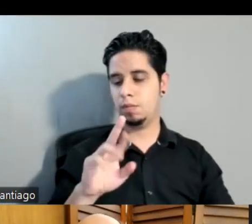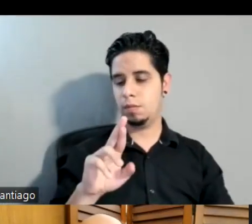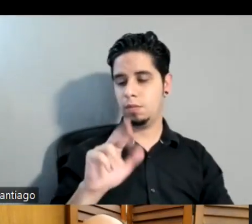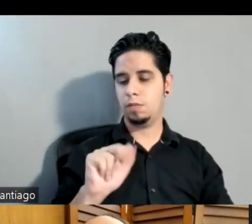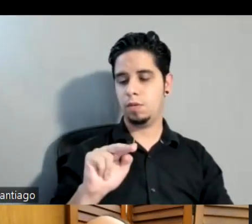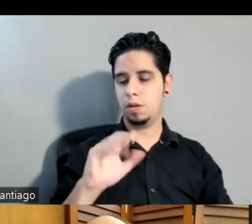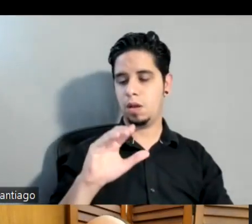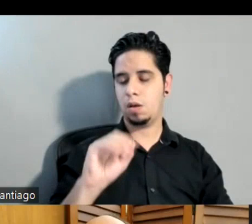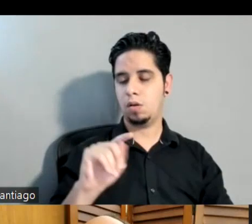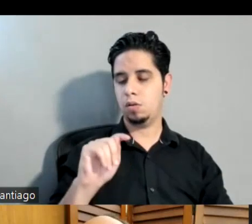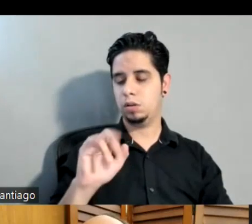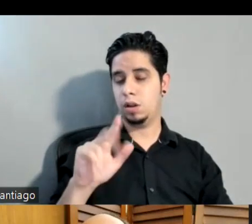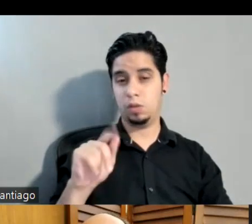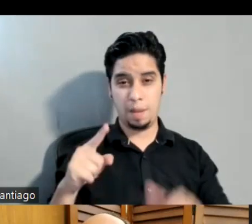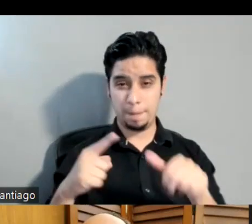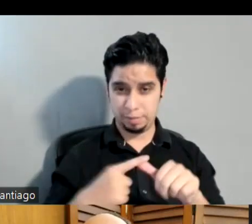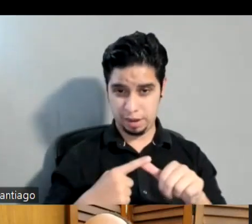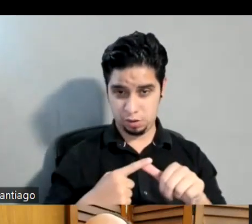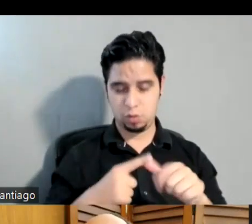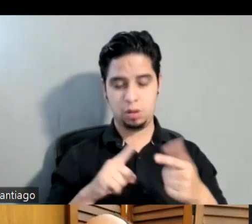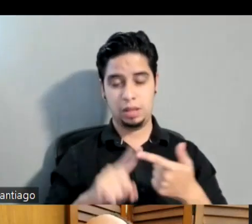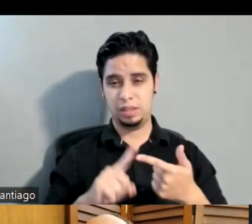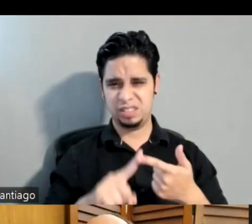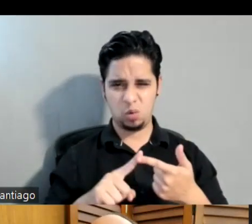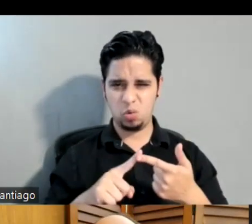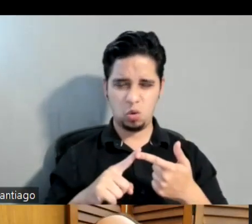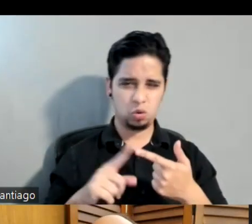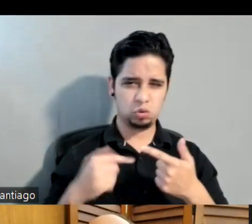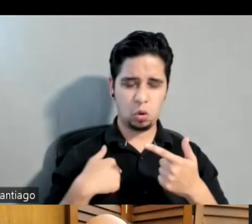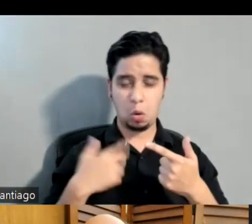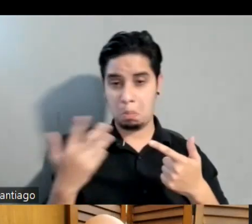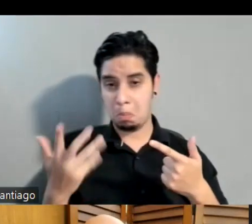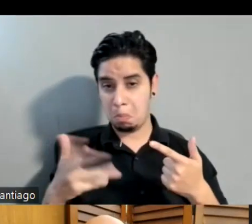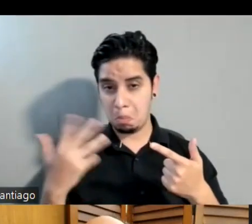el primer monólogo, pero entonces el segundo me dejaste así como que...